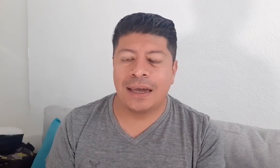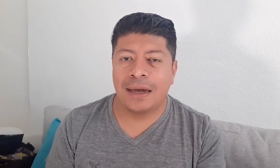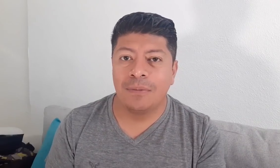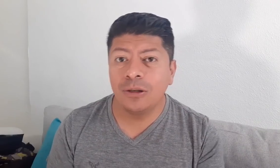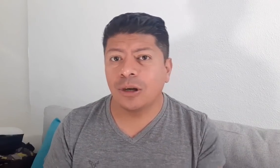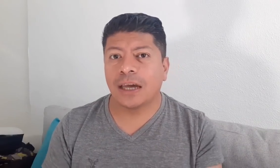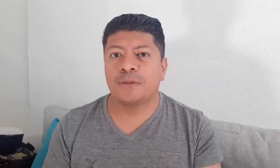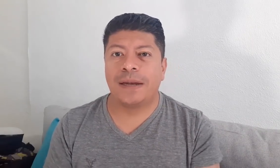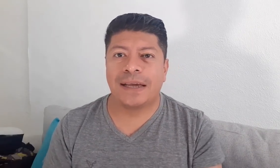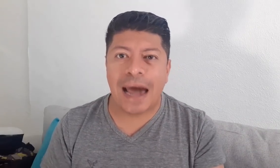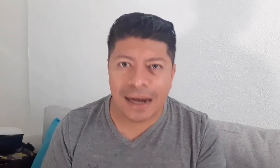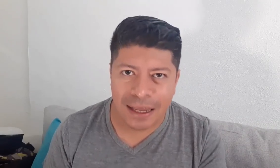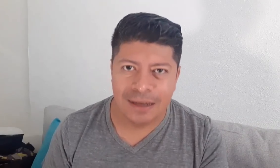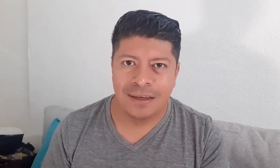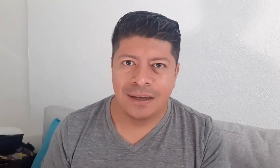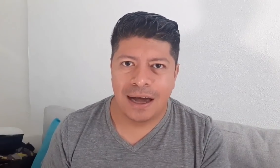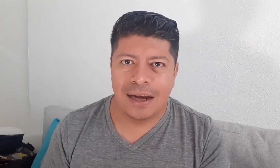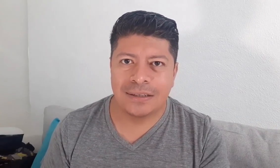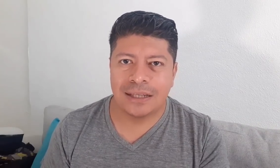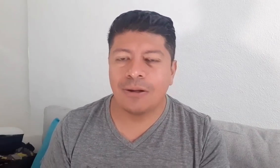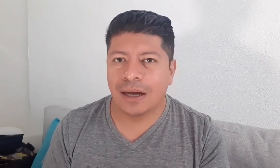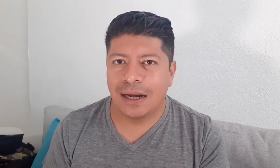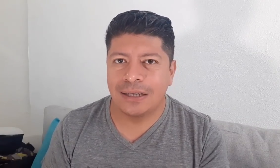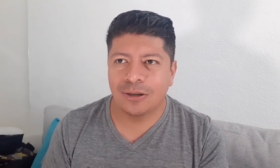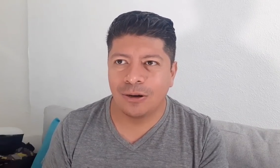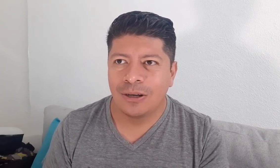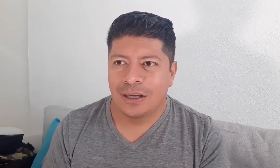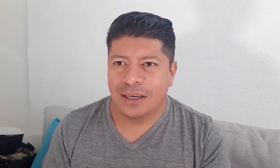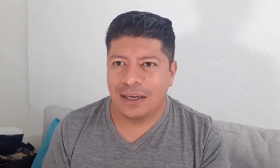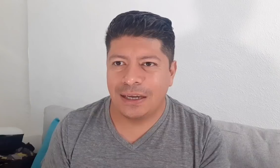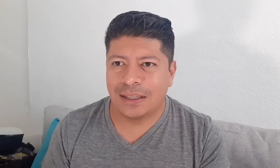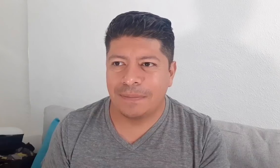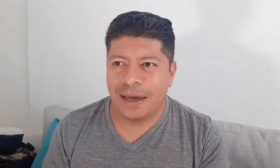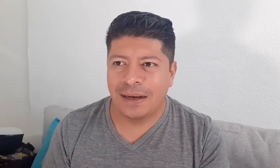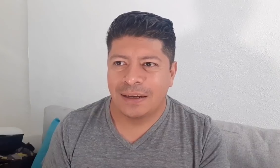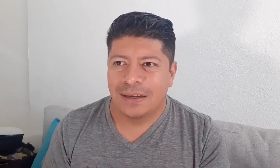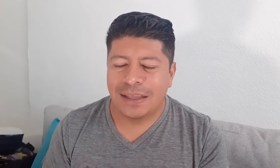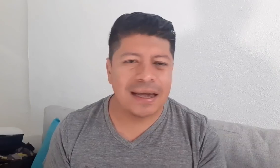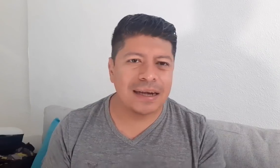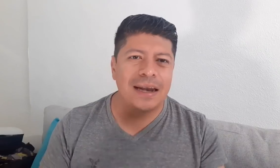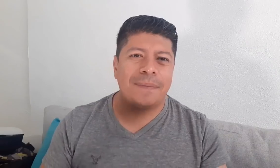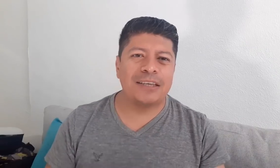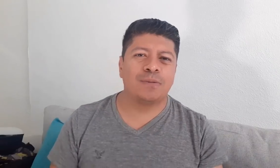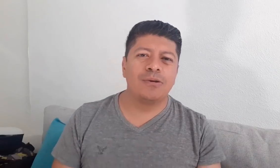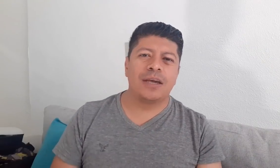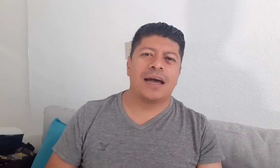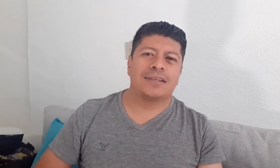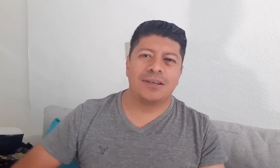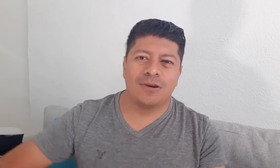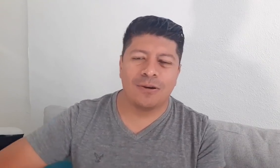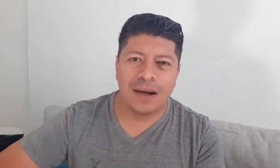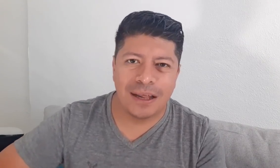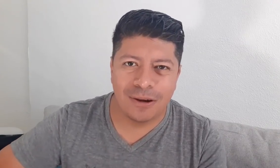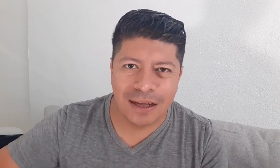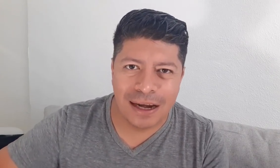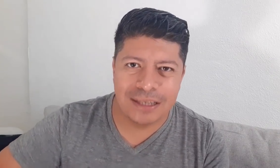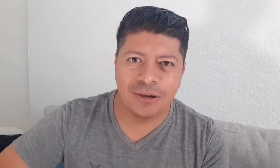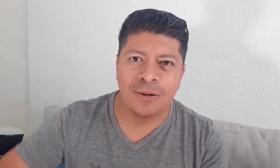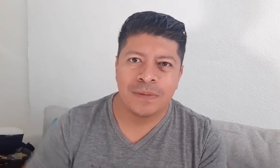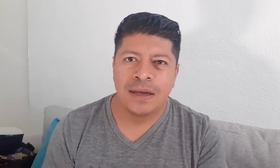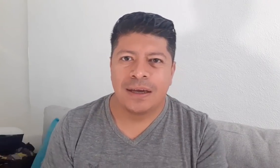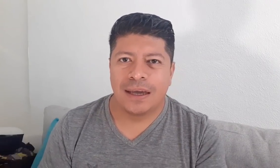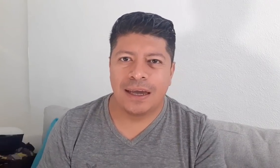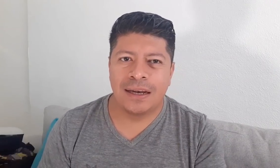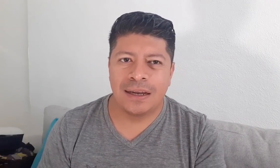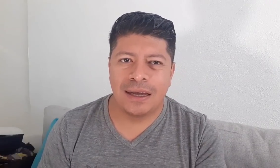tiene mucho que explicarle al estado de Jalisco y también dejar que el país fluya, señor gobernador de